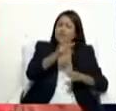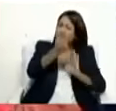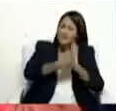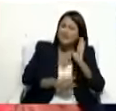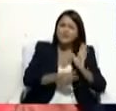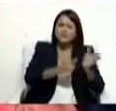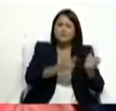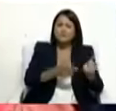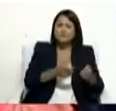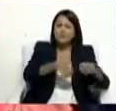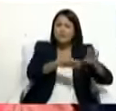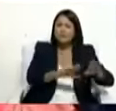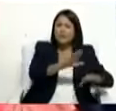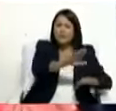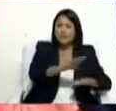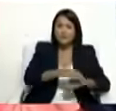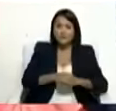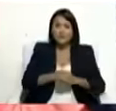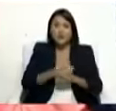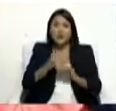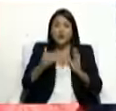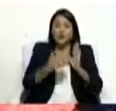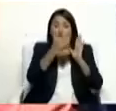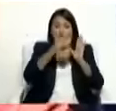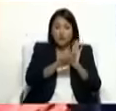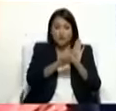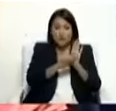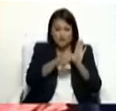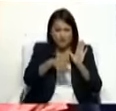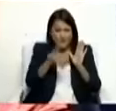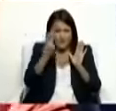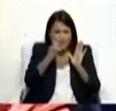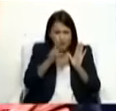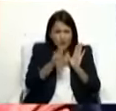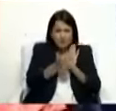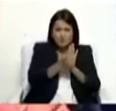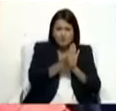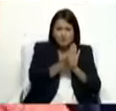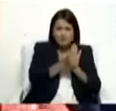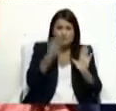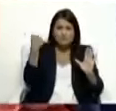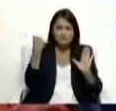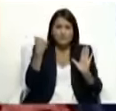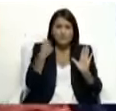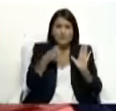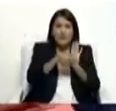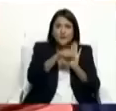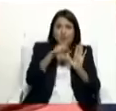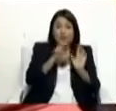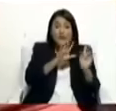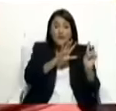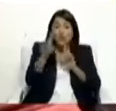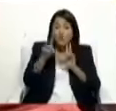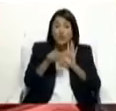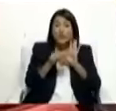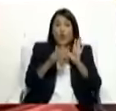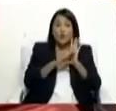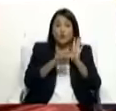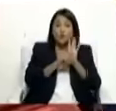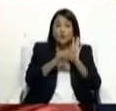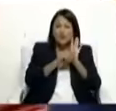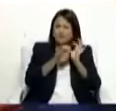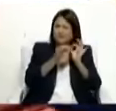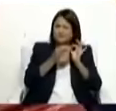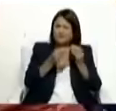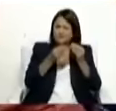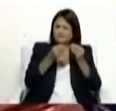esa corte viole la Constitución, que la elimine, que la derogue, que borre el artículo 71 de la Constitución de la República Bolivariana